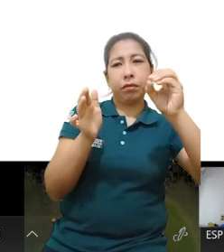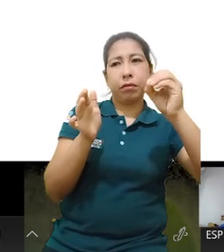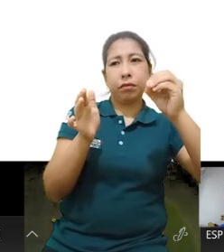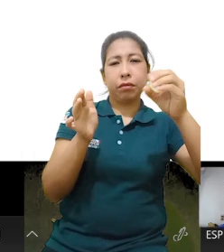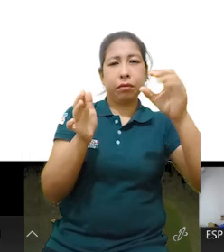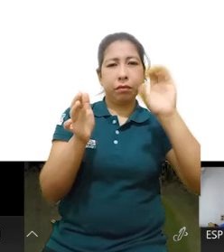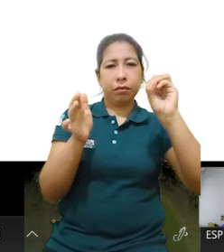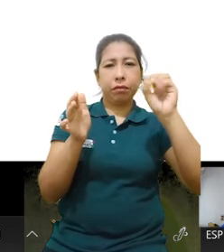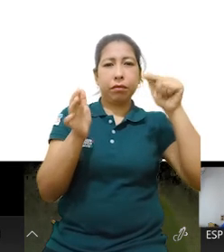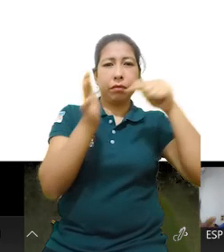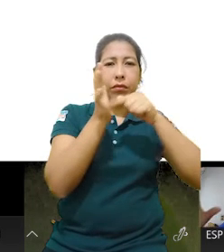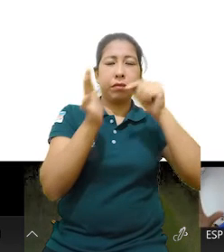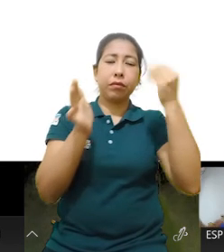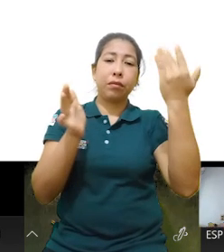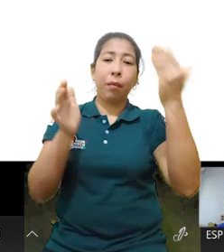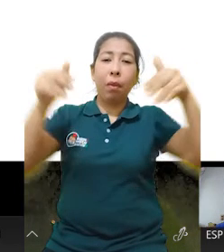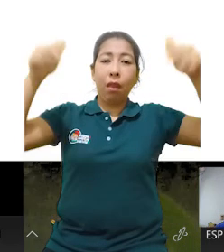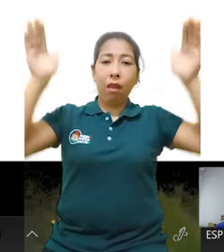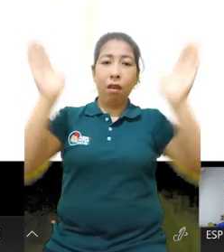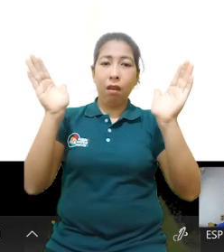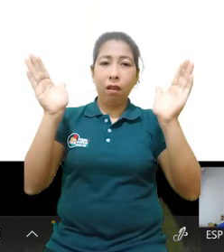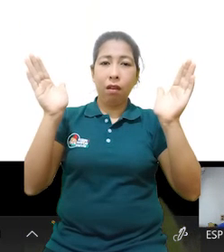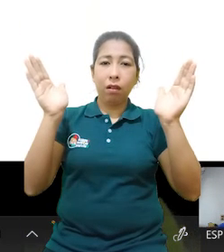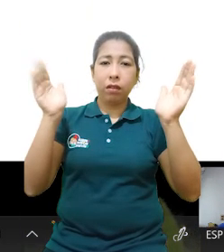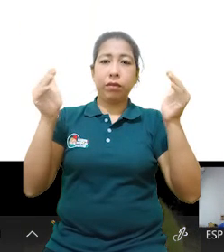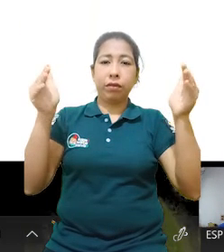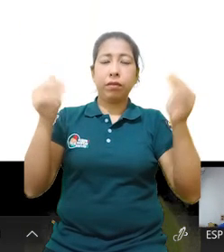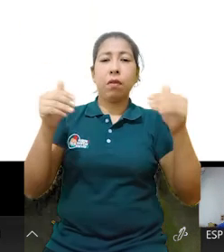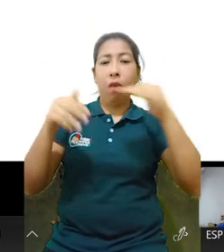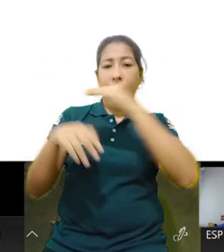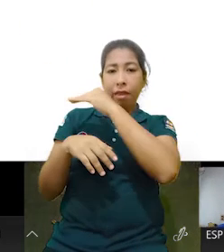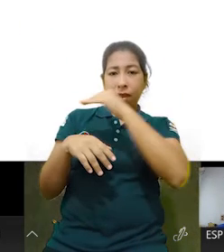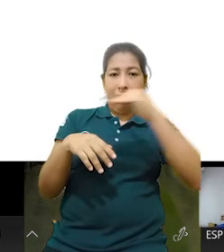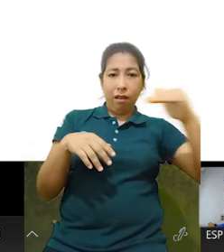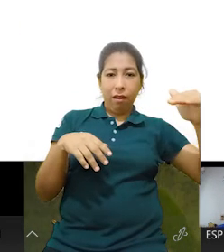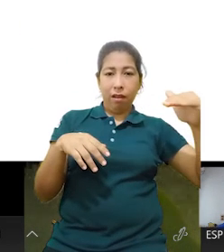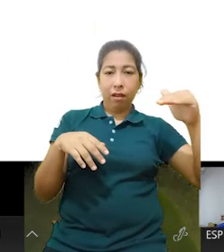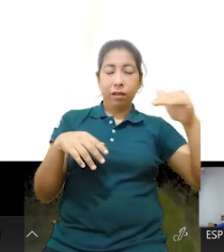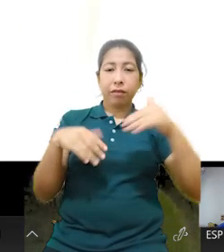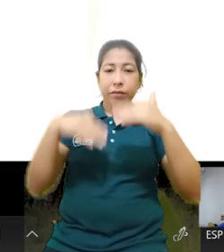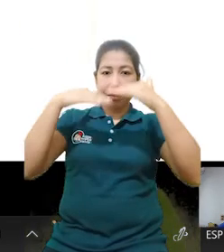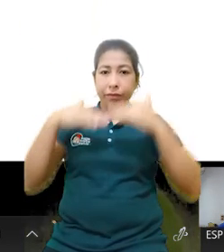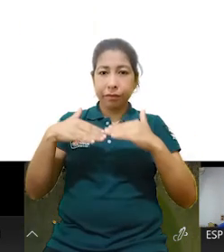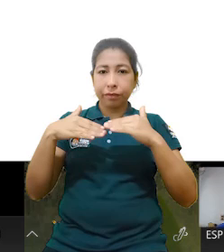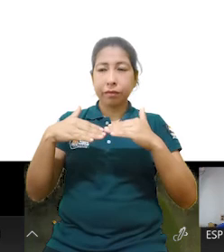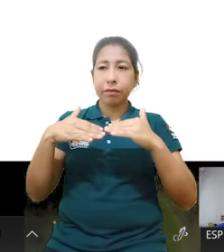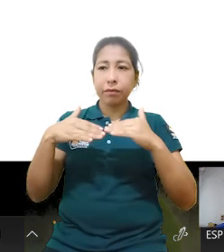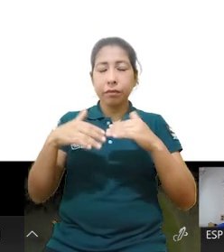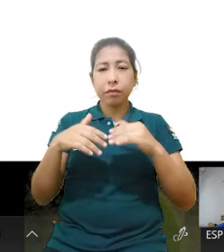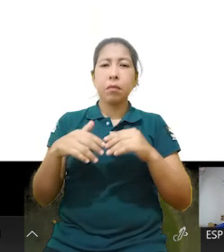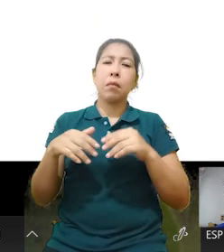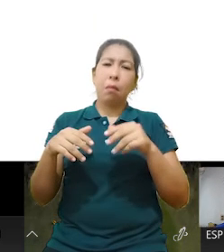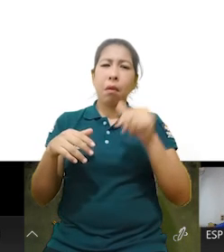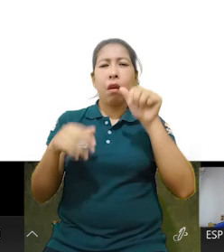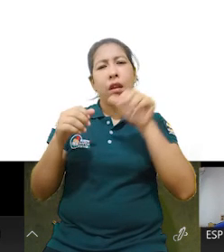y cierro el paréntesis encapsulando el numerador en un paréntesis, dividido entre el denominador,